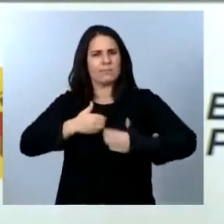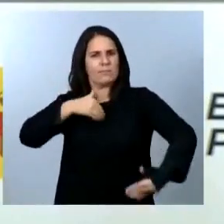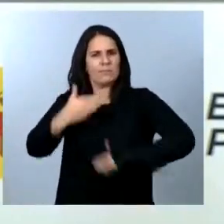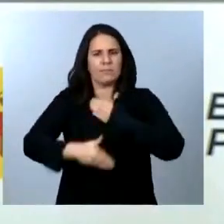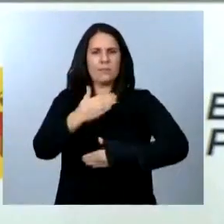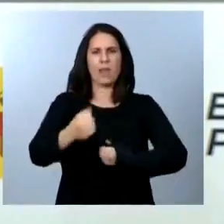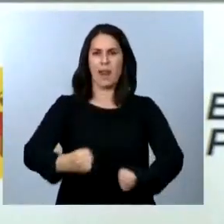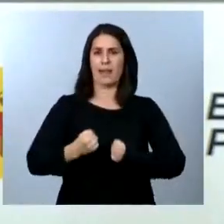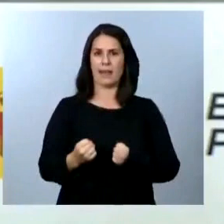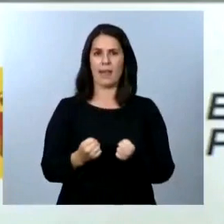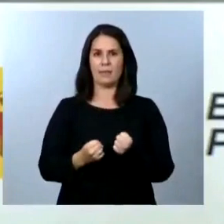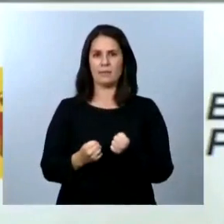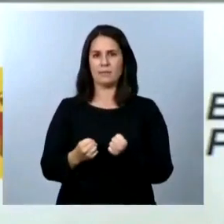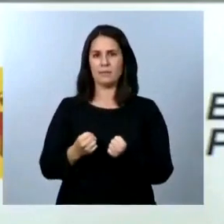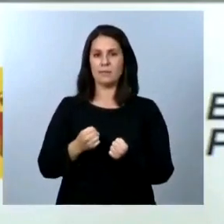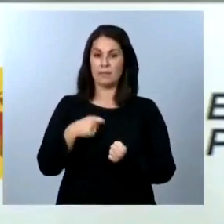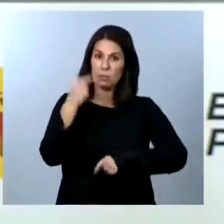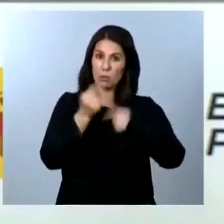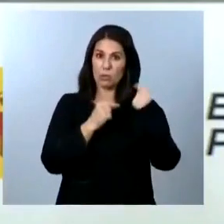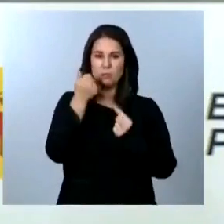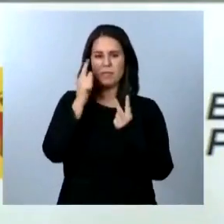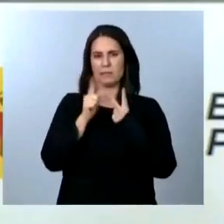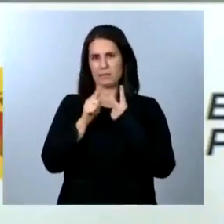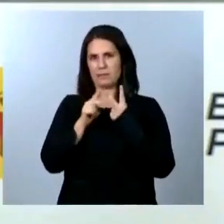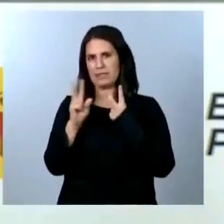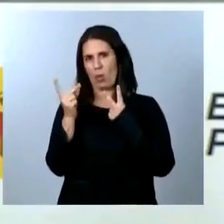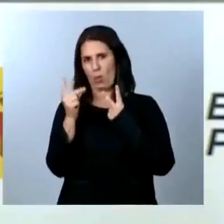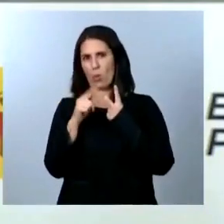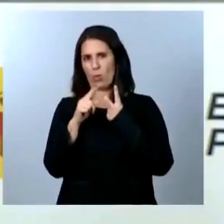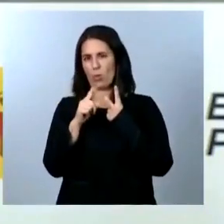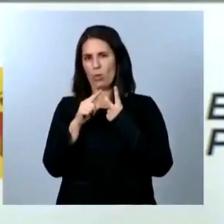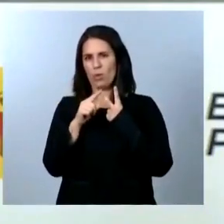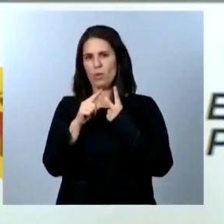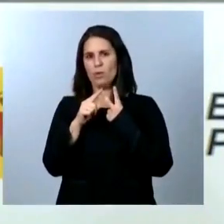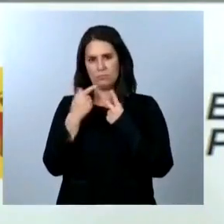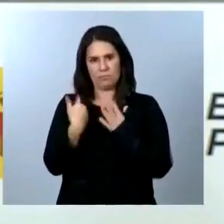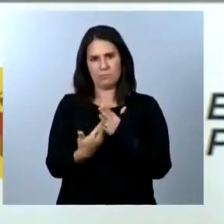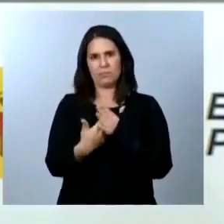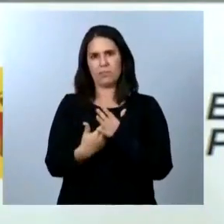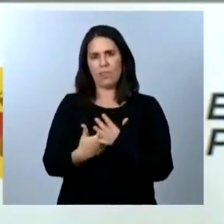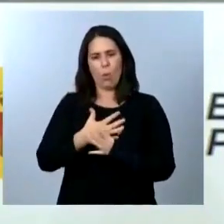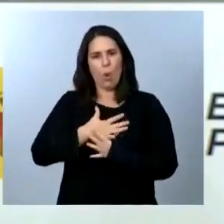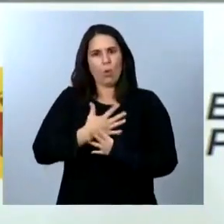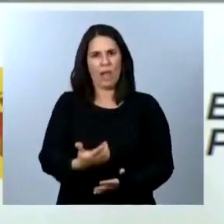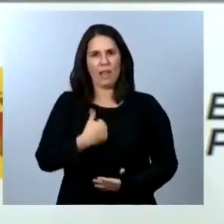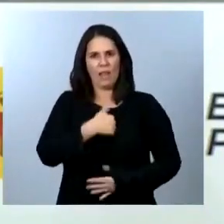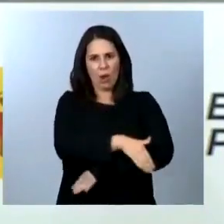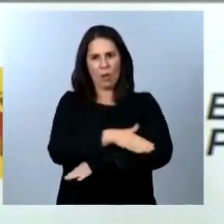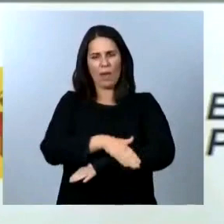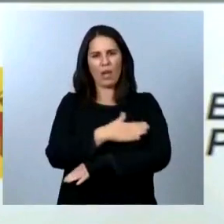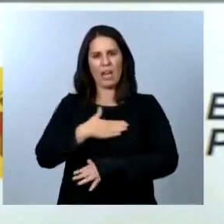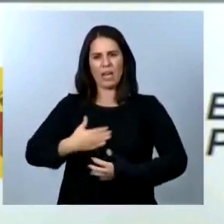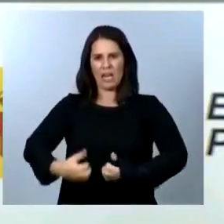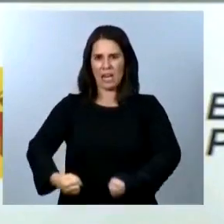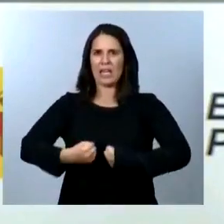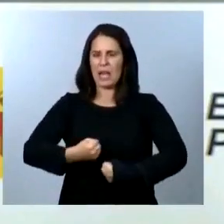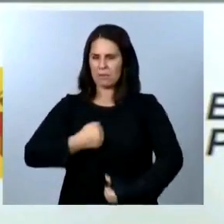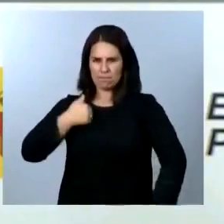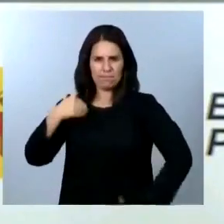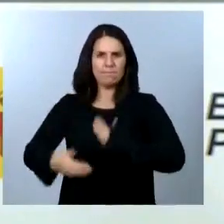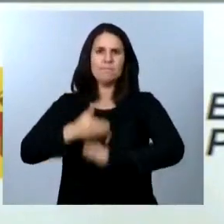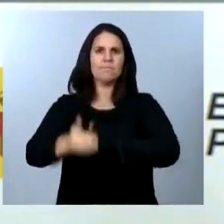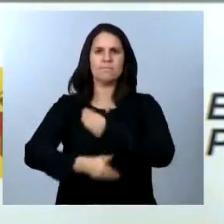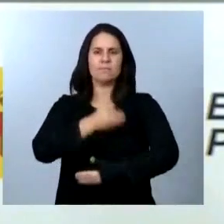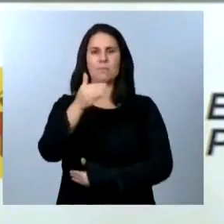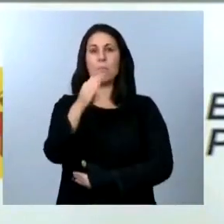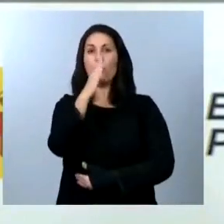eligen el segundo camino. Reflejan la voluntad del Gobierno de salir hacia adelante con energía y por eso recogen la mayor inversión